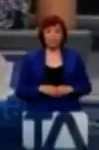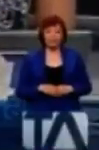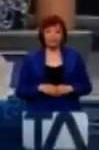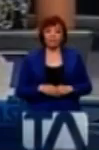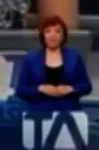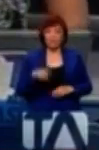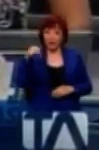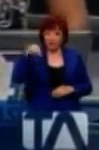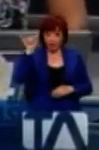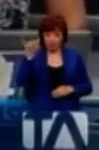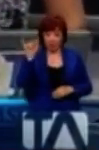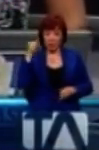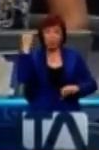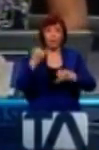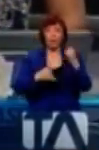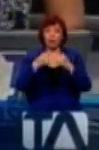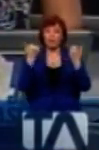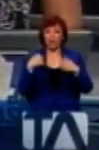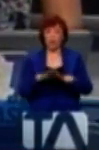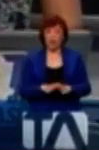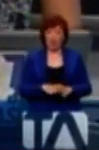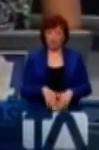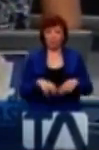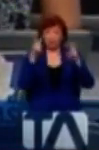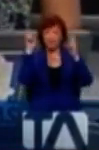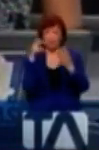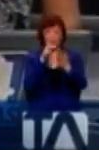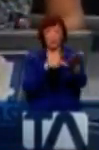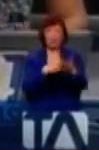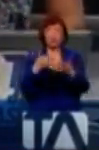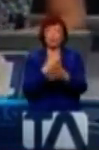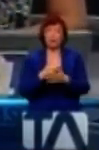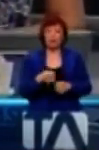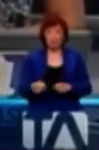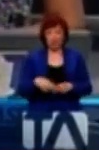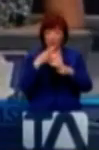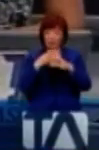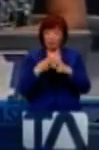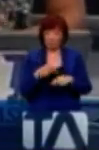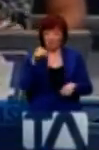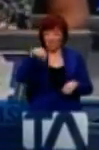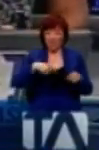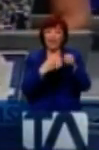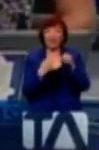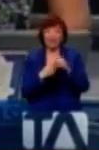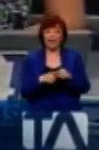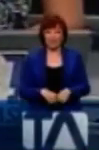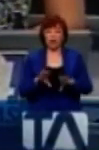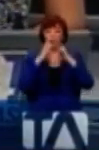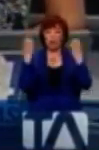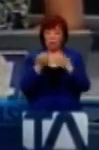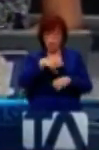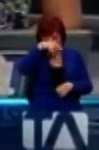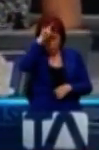Y este sábado es el último casting de Yo Me Llamo en Quito. Los participantes empezaron a llegar a la Plaza de Toros para reservar un puesto y ser parte del